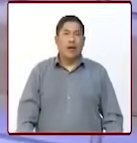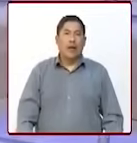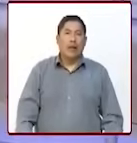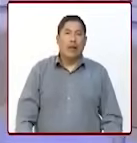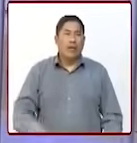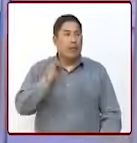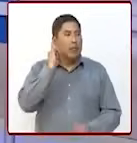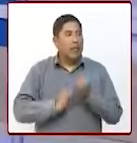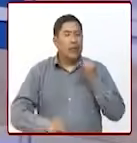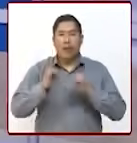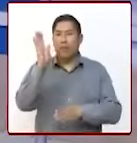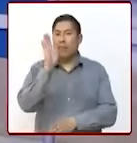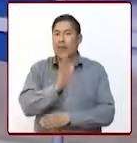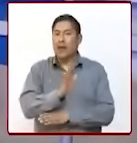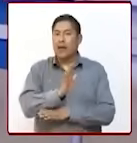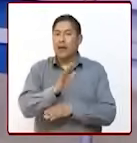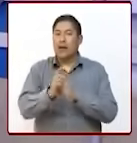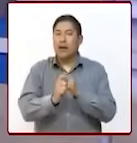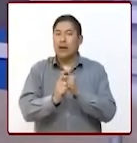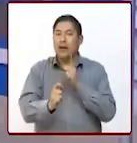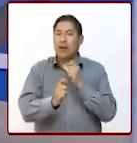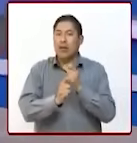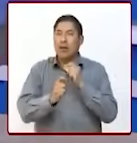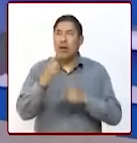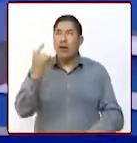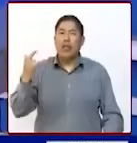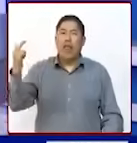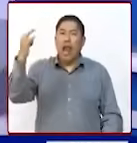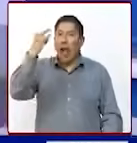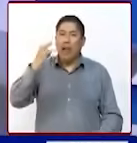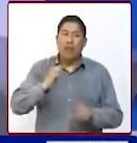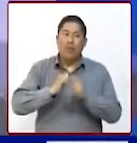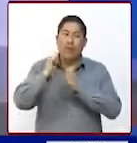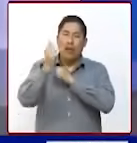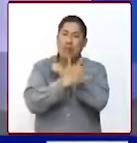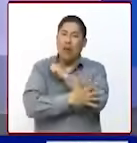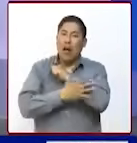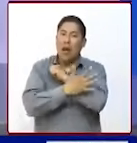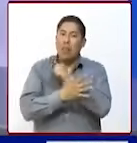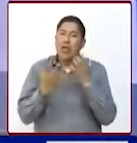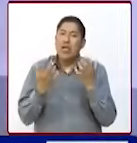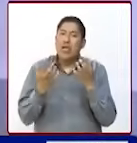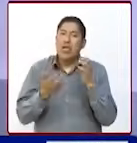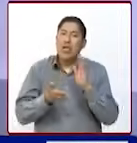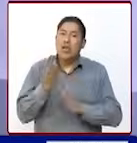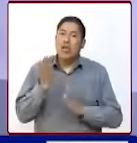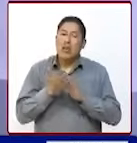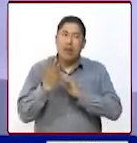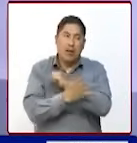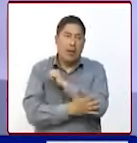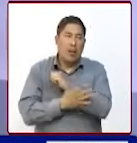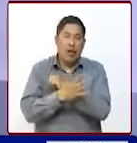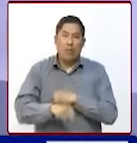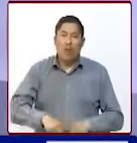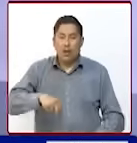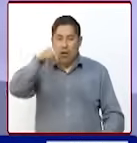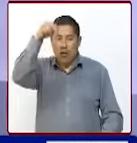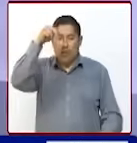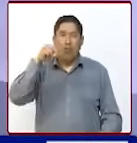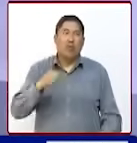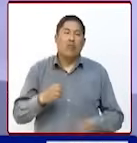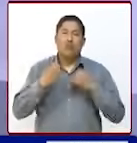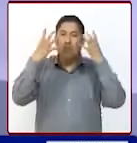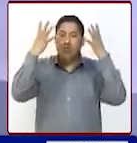Al finalizar la tarde, la terminal interprovincial del Alto estuvo lleno de personas que querían dirigirse principalmente a provincias del norte del